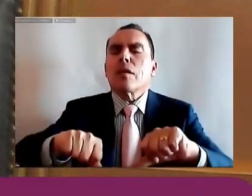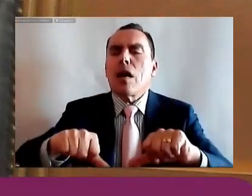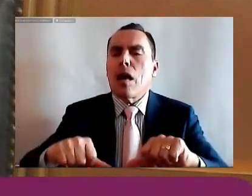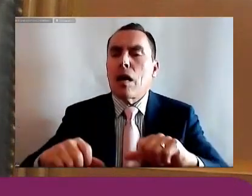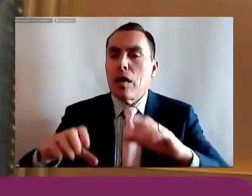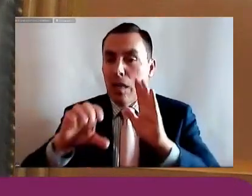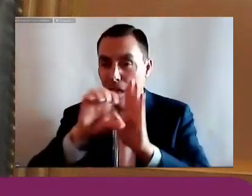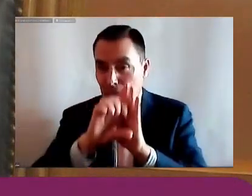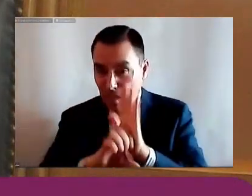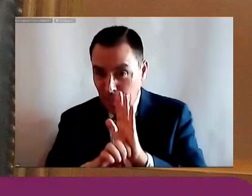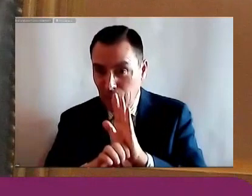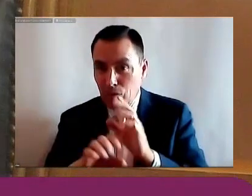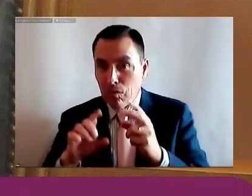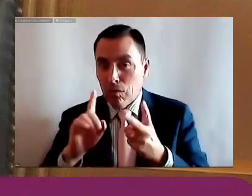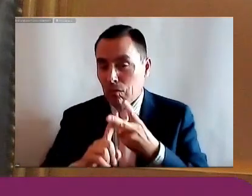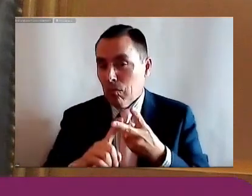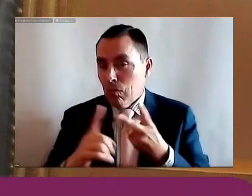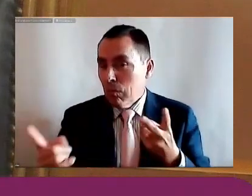Estado.